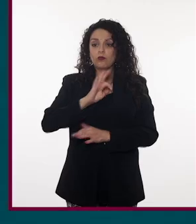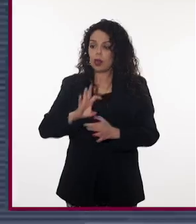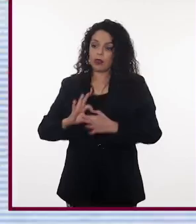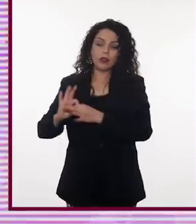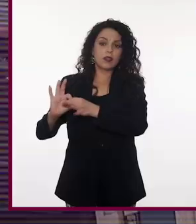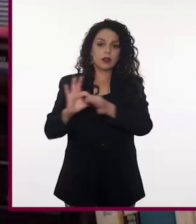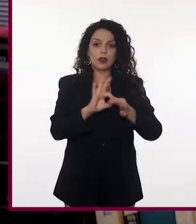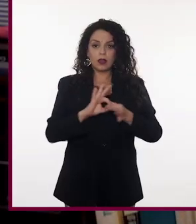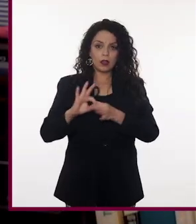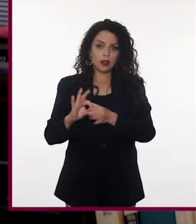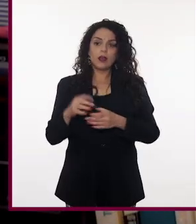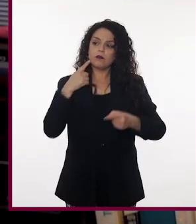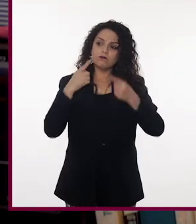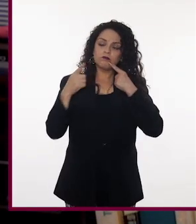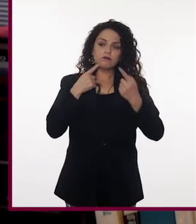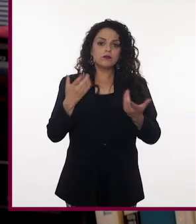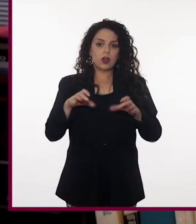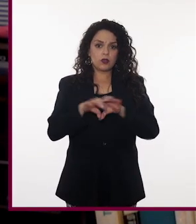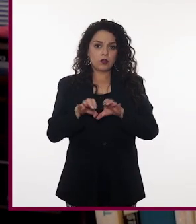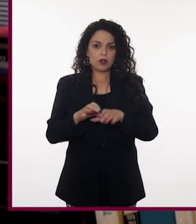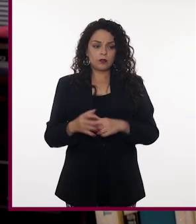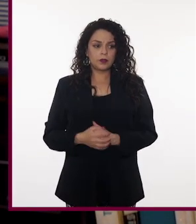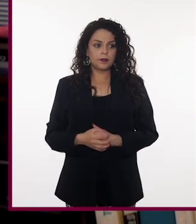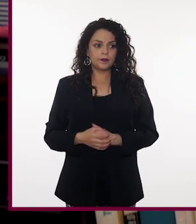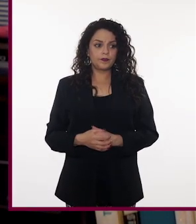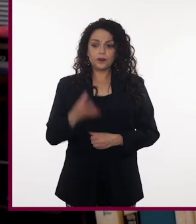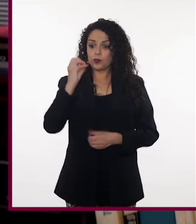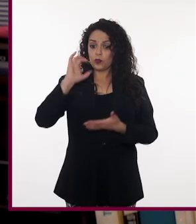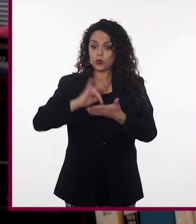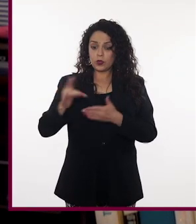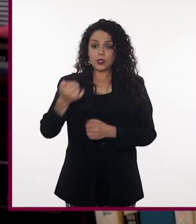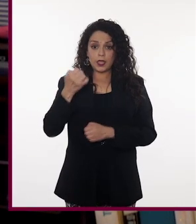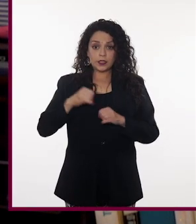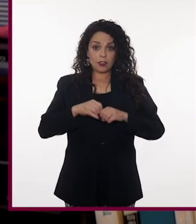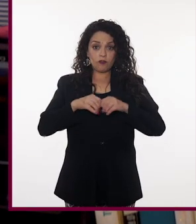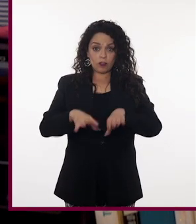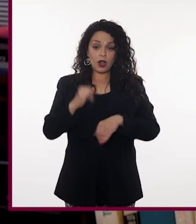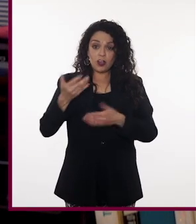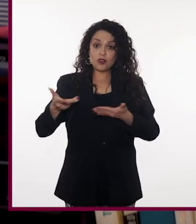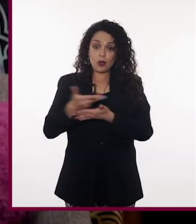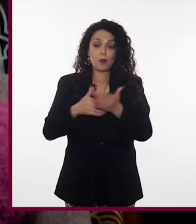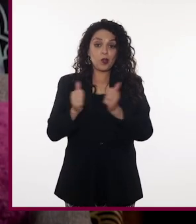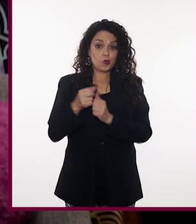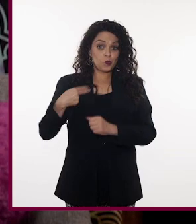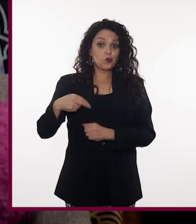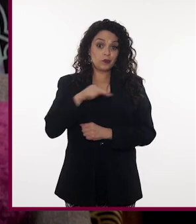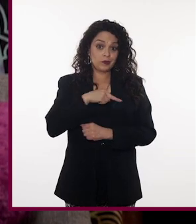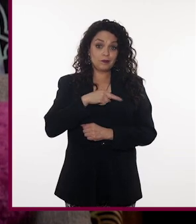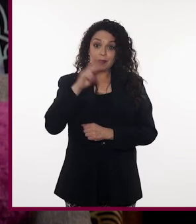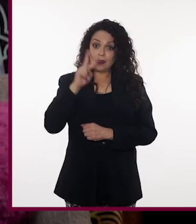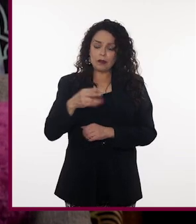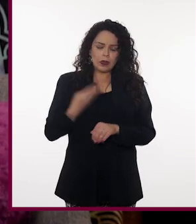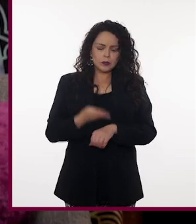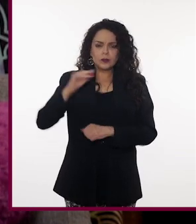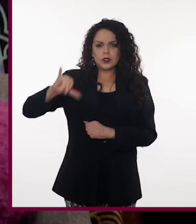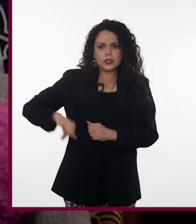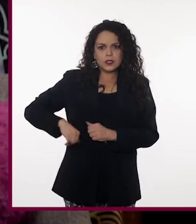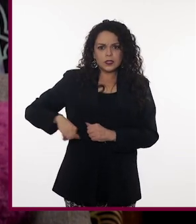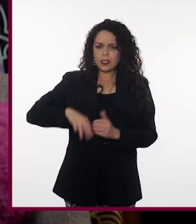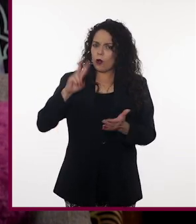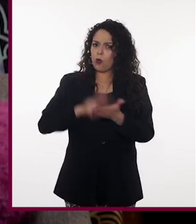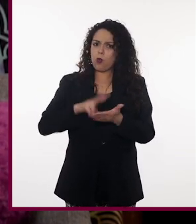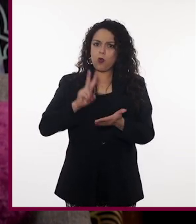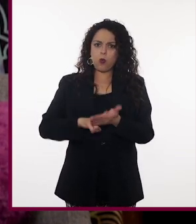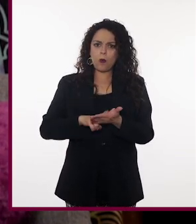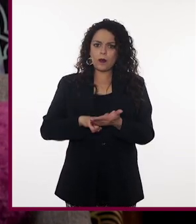colectiva. Muchas gracias por toda la información y por compartirla con nosotros. Ha sido muy interesante y